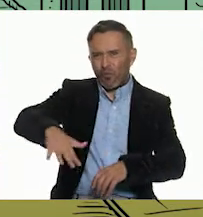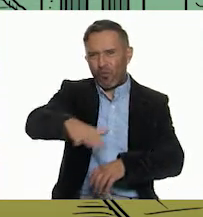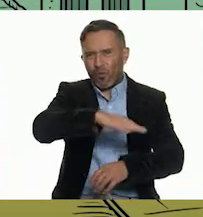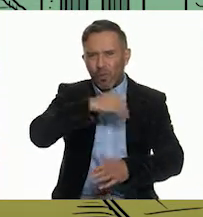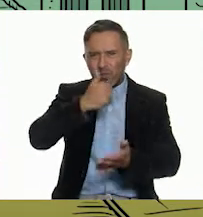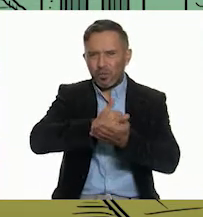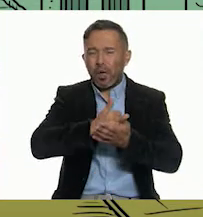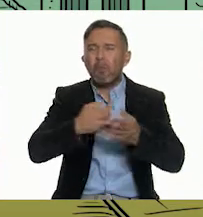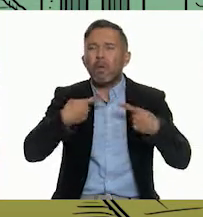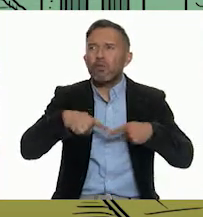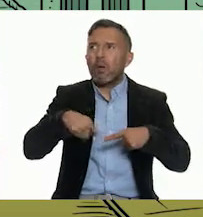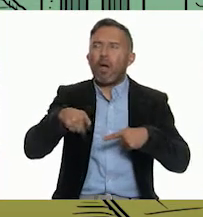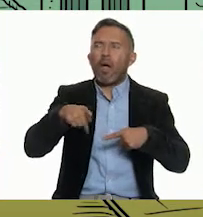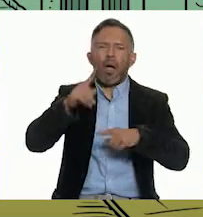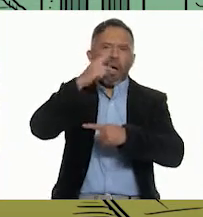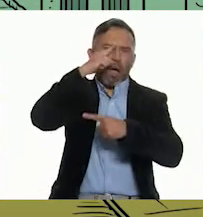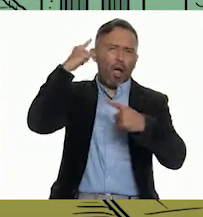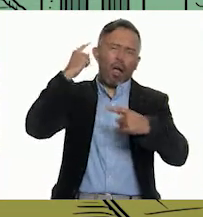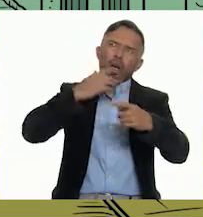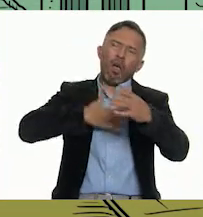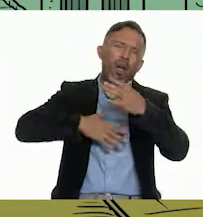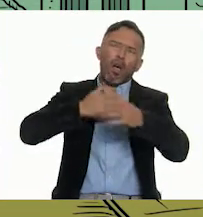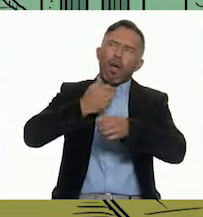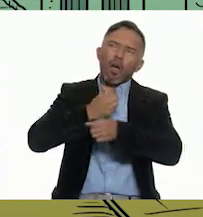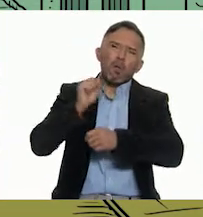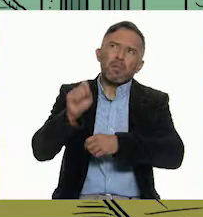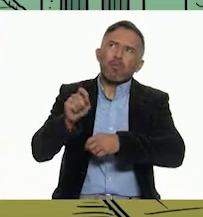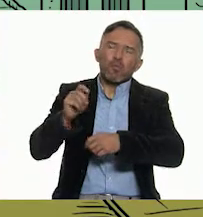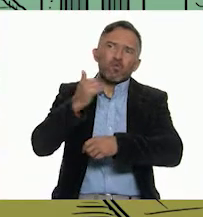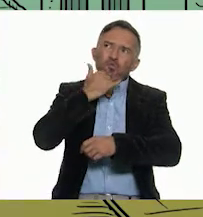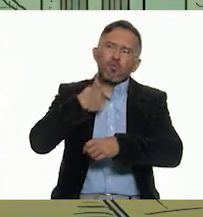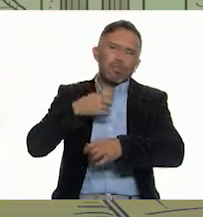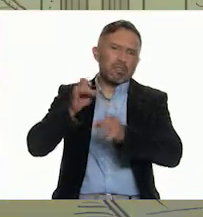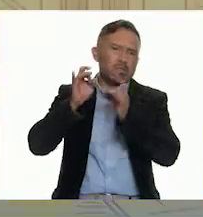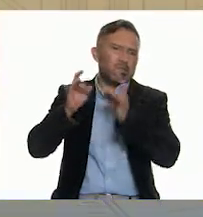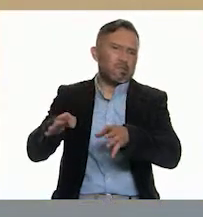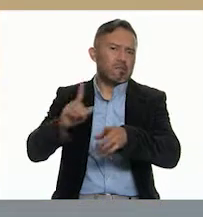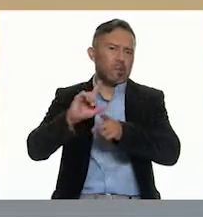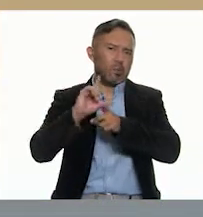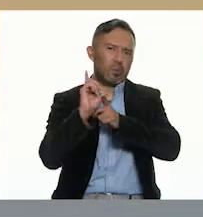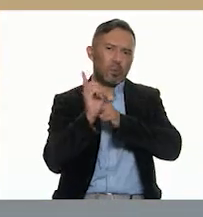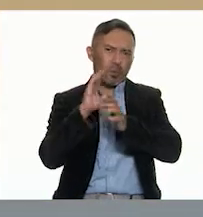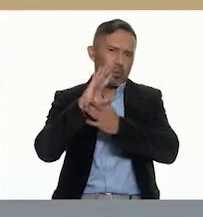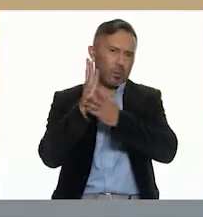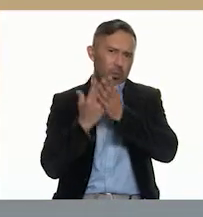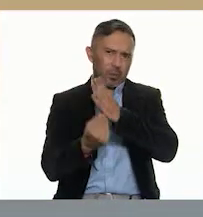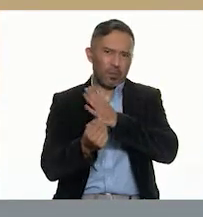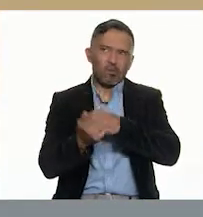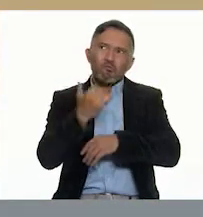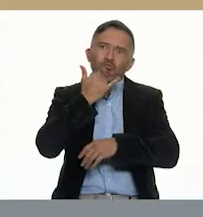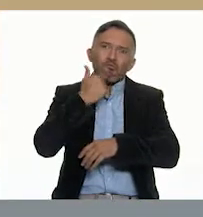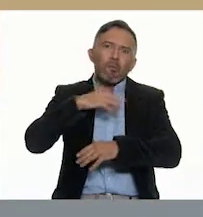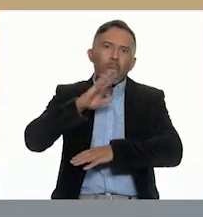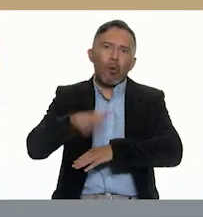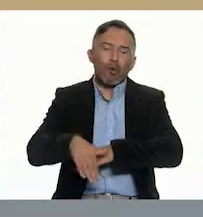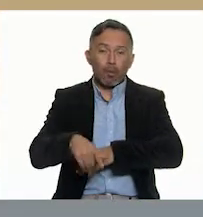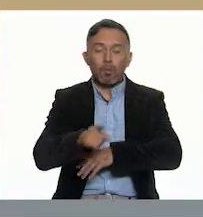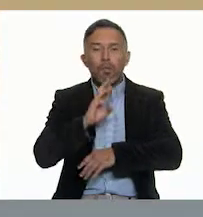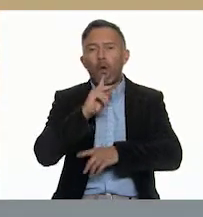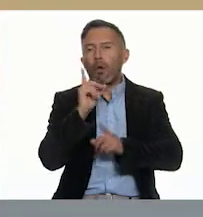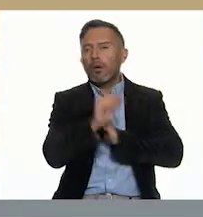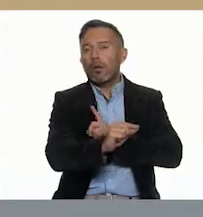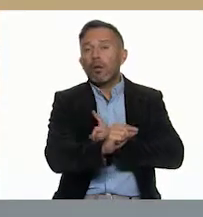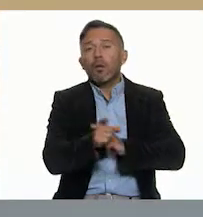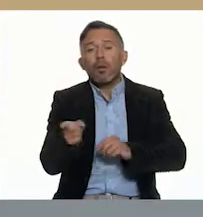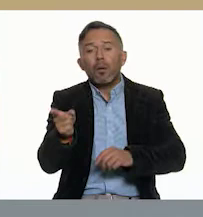y prefirieron huir de allí porque temían por sus vidas. Fue así como la mala mujer se quedó sola, solitita, sin